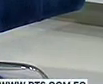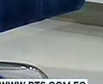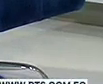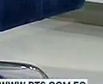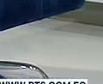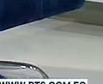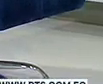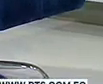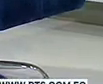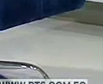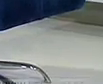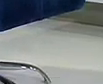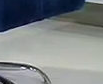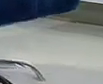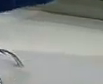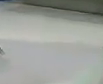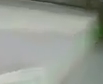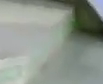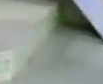voltios vamos